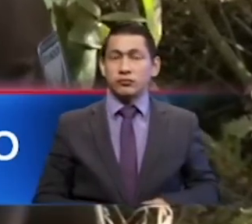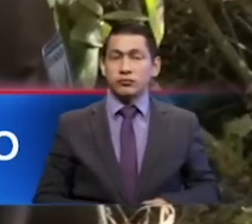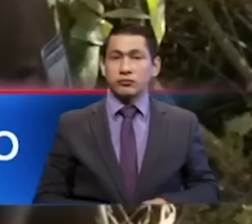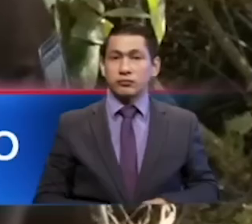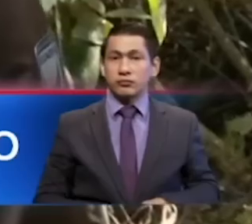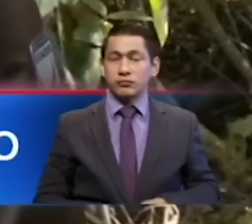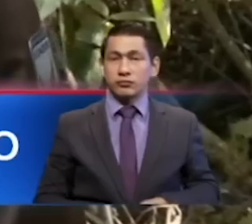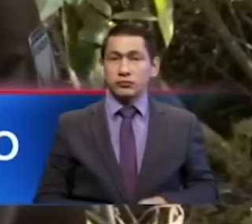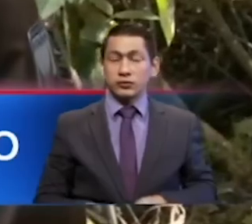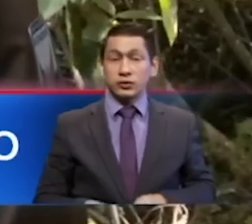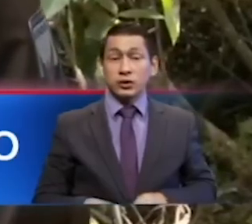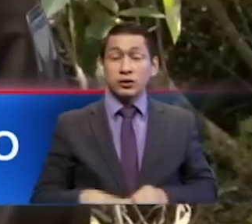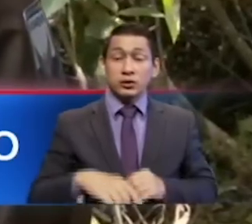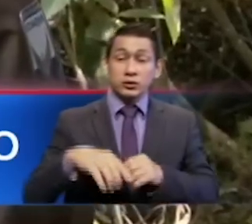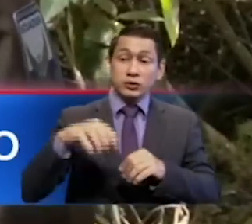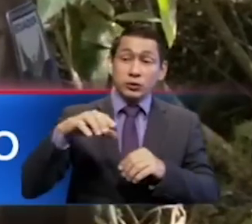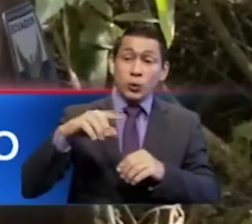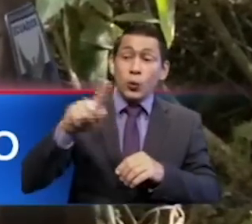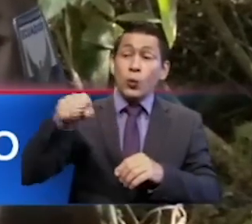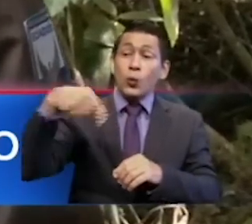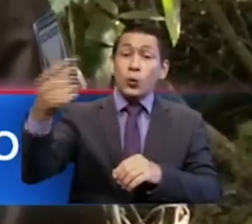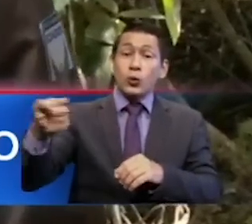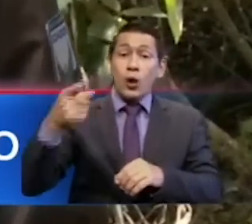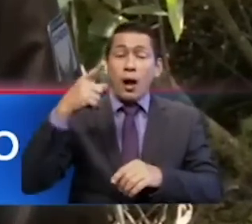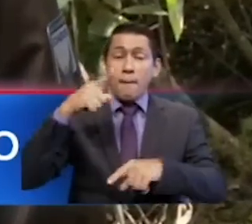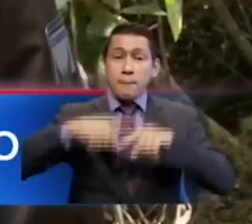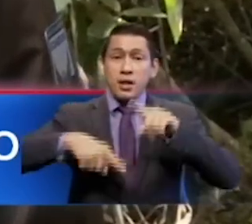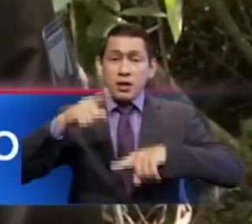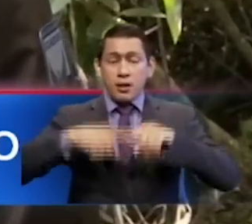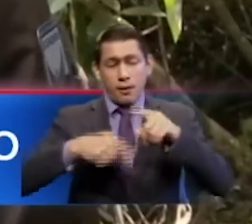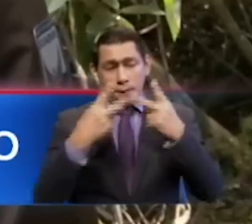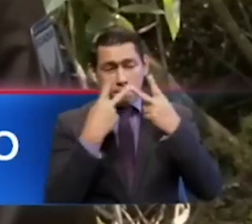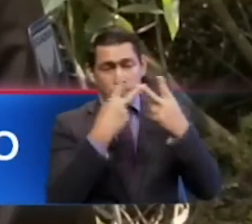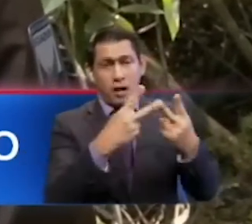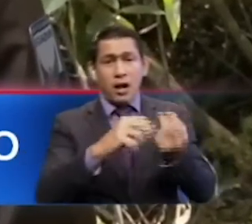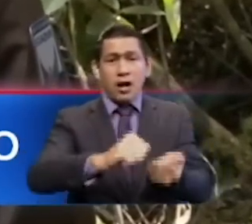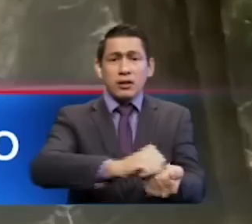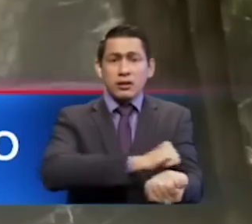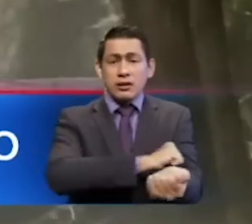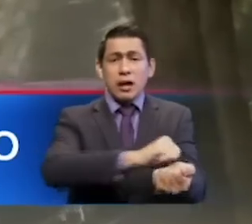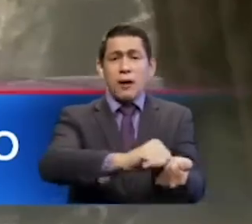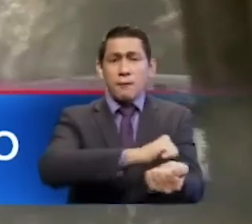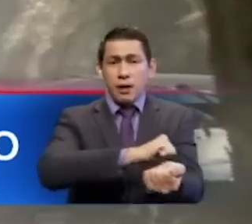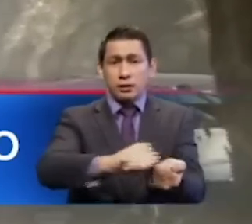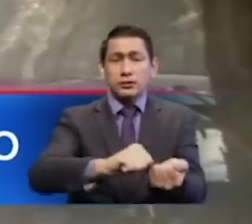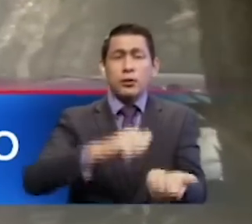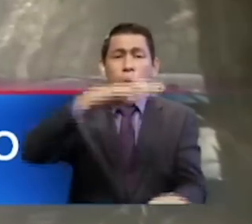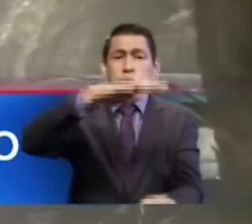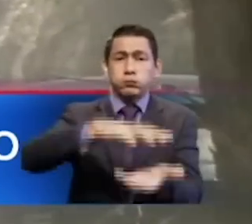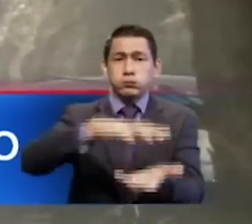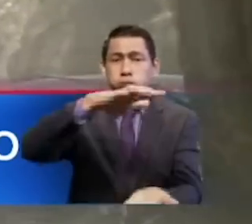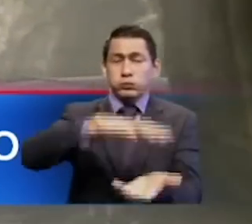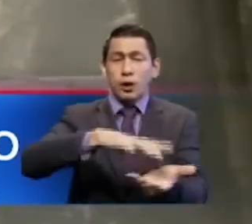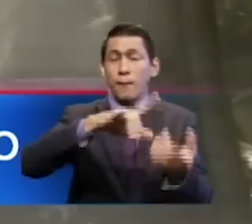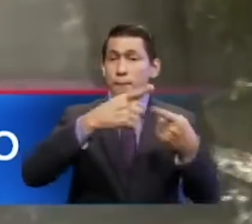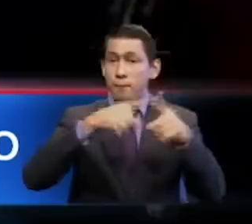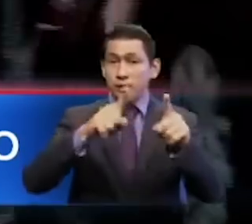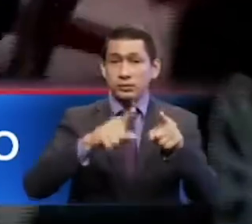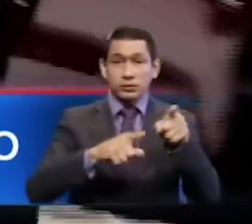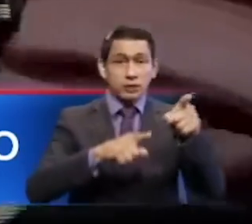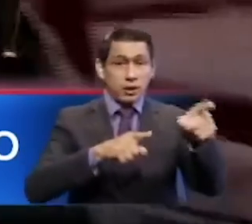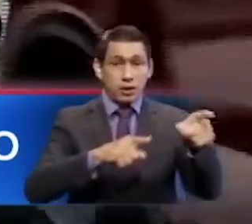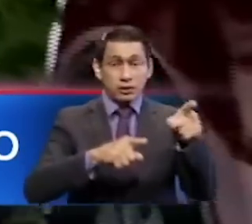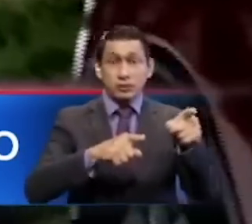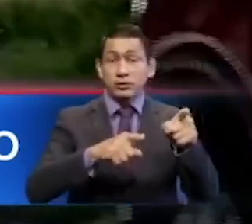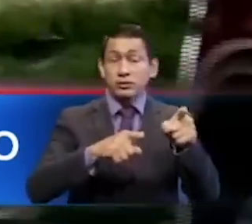le encuentra otro amigo más, le encuentra secando el colchón en la parte externa de su domicilio. Prendas de otras mujeres, denuncias de acoso sexual y hasta